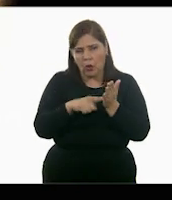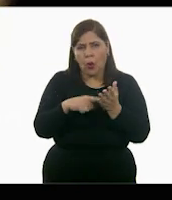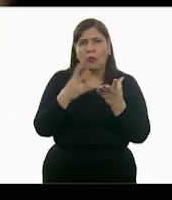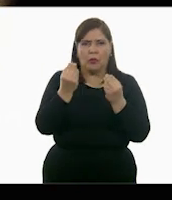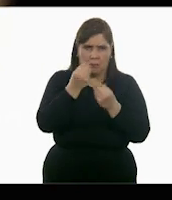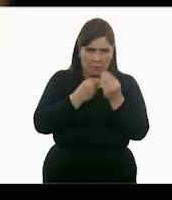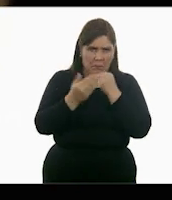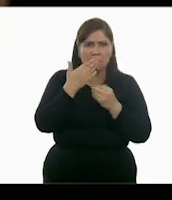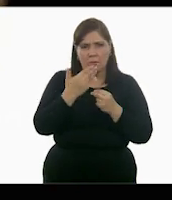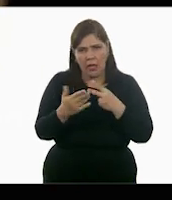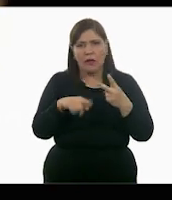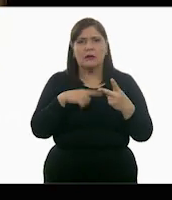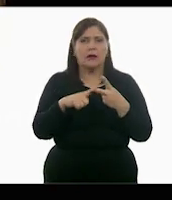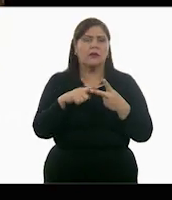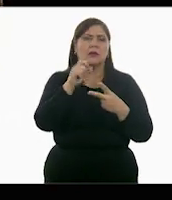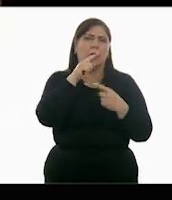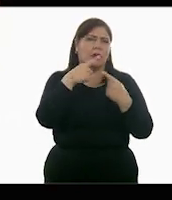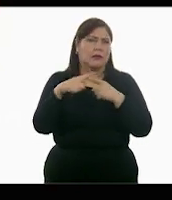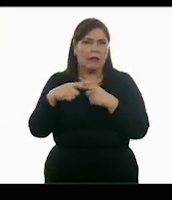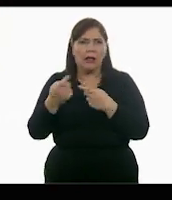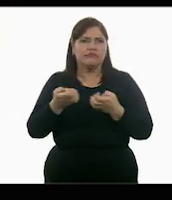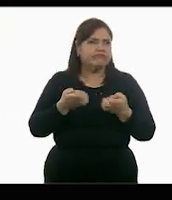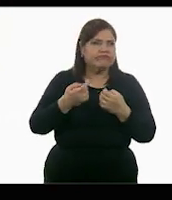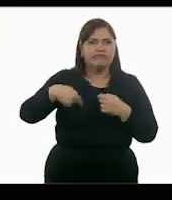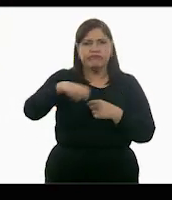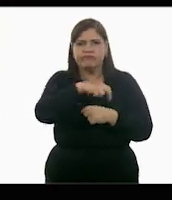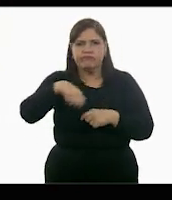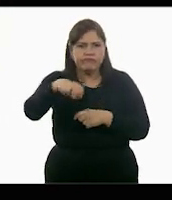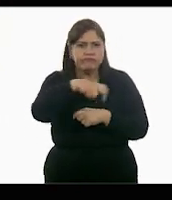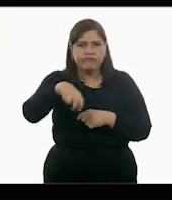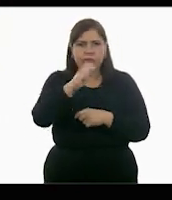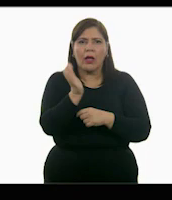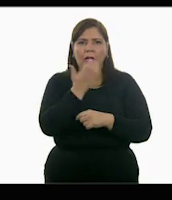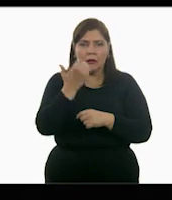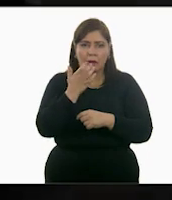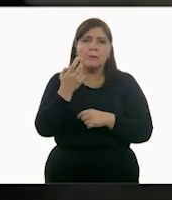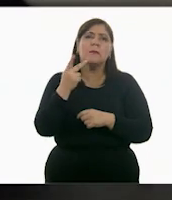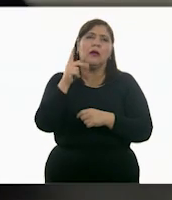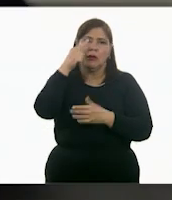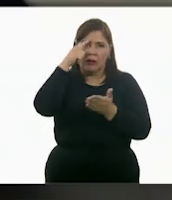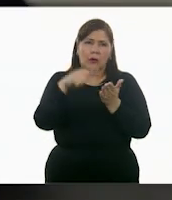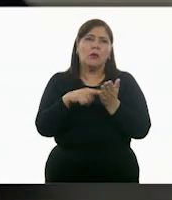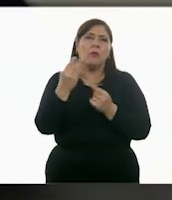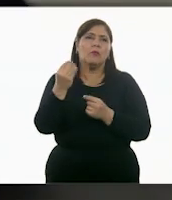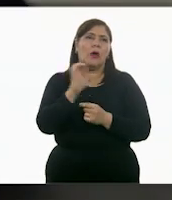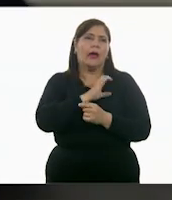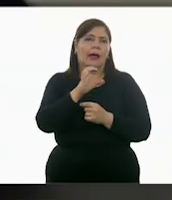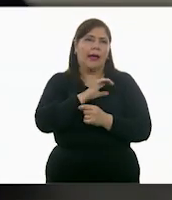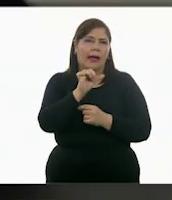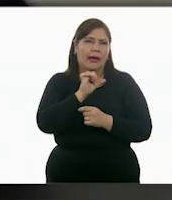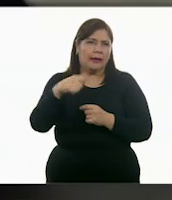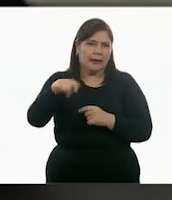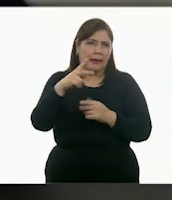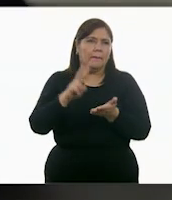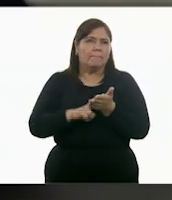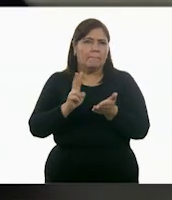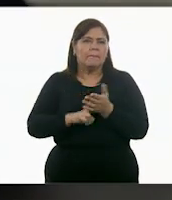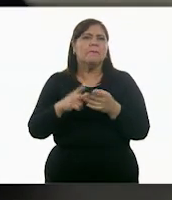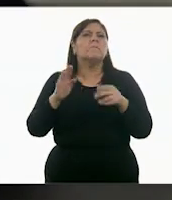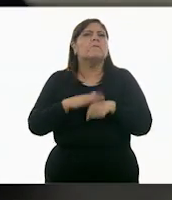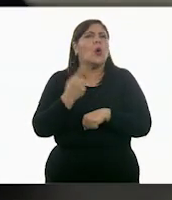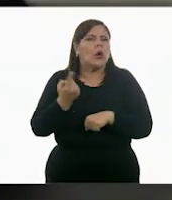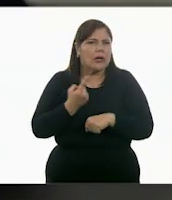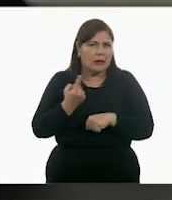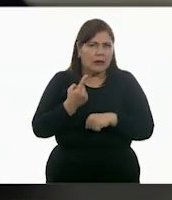física. Y también pensamos que debe de haber sido muy querida por su gente, muy estimada, muy valorada, porque